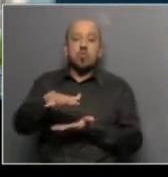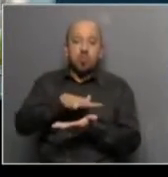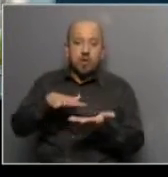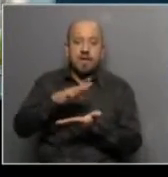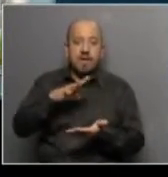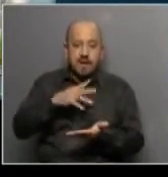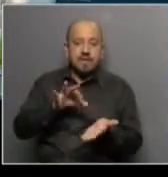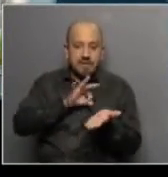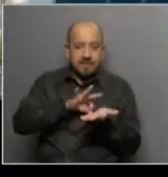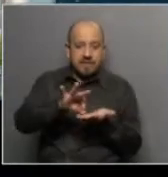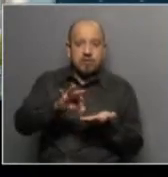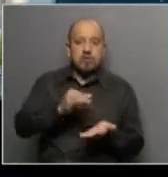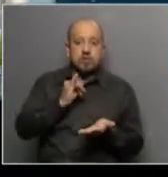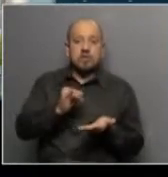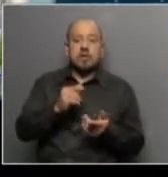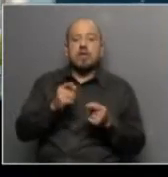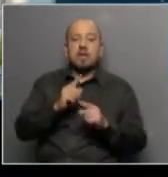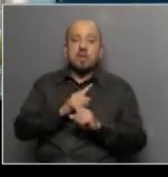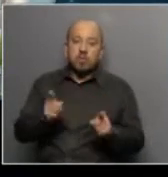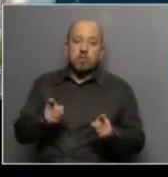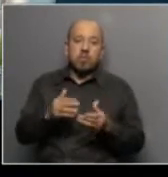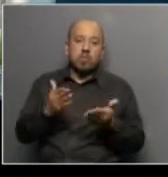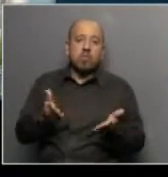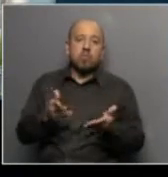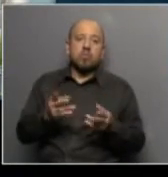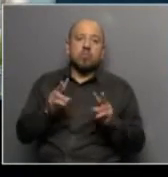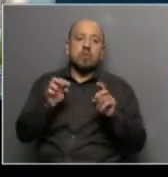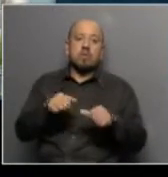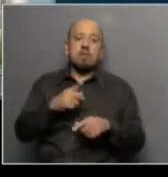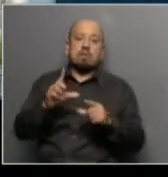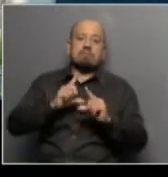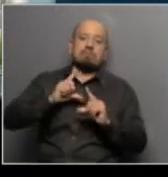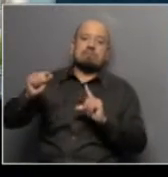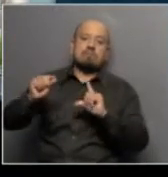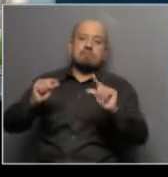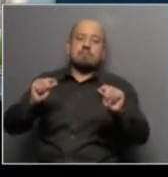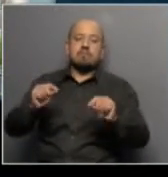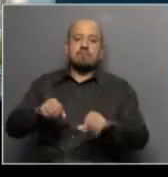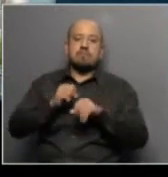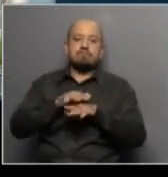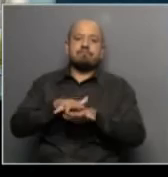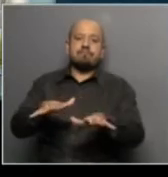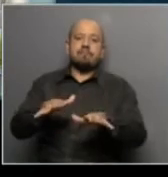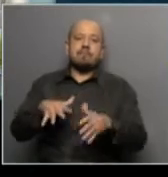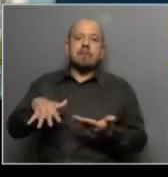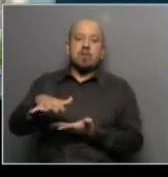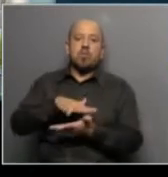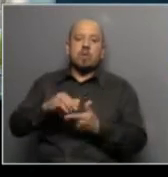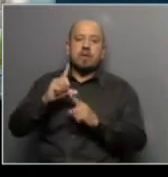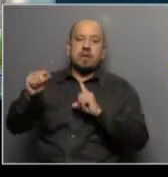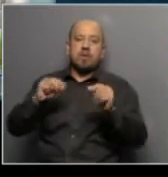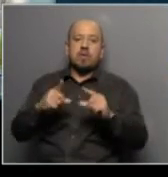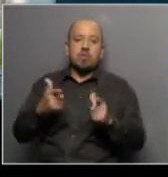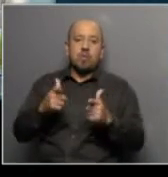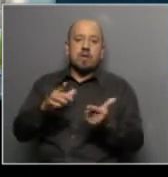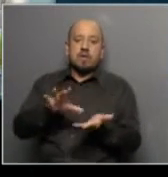con servicios y que no supongan una erogación o un alejamiento o una extensión de áreas que no tienen servicios